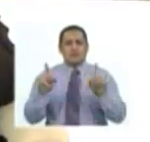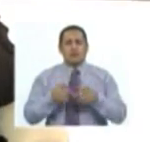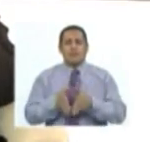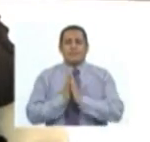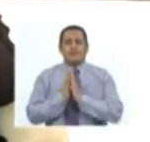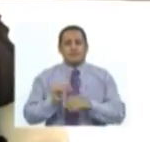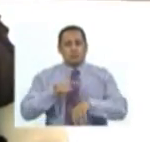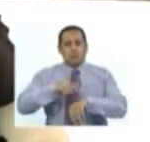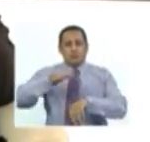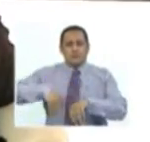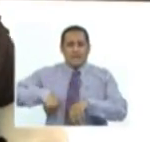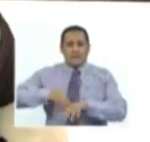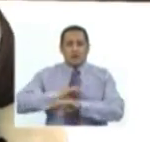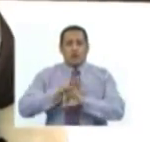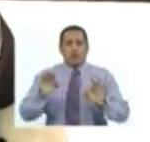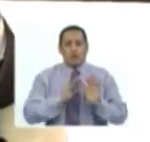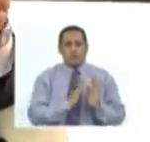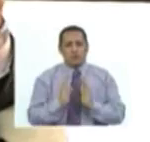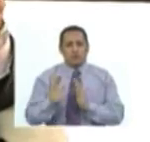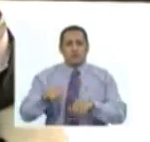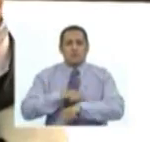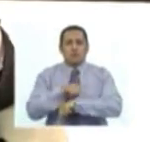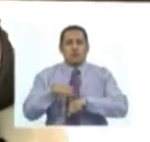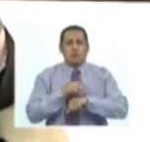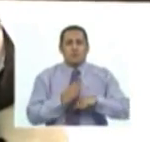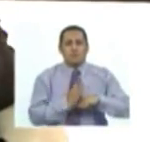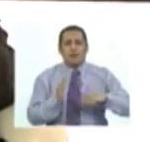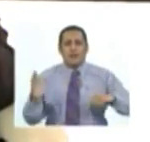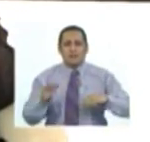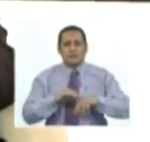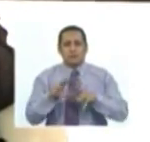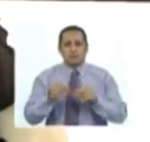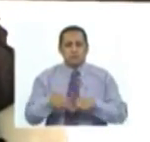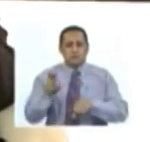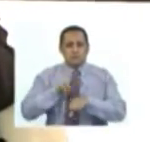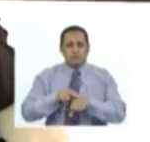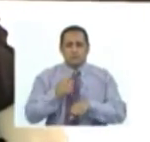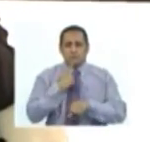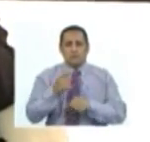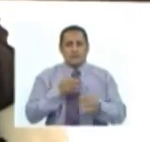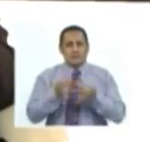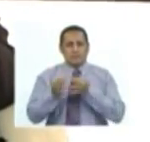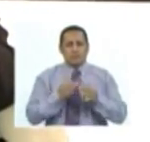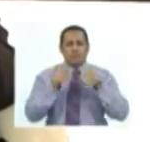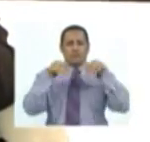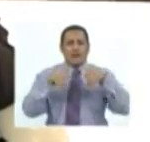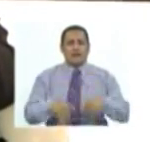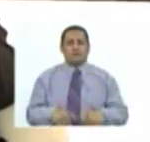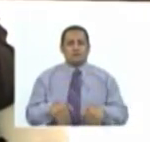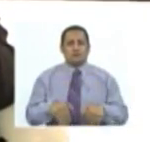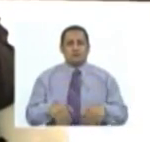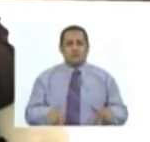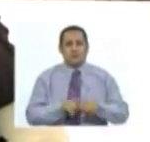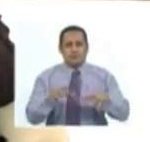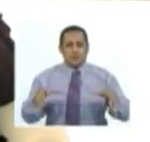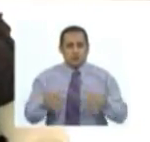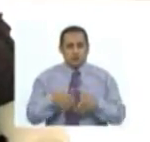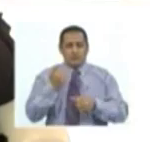muy tarde, o el proceso tomó más tiempo de lo normal, es claramente un fracaso del